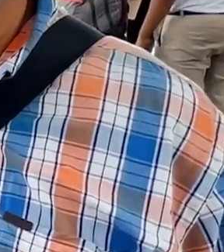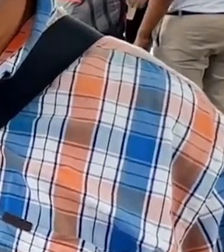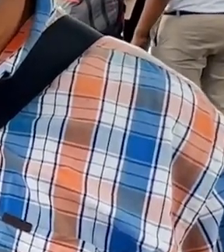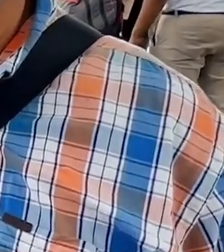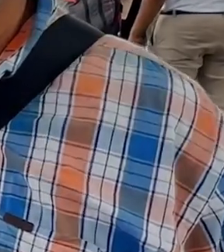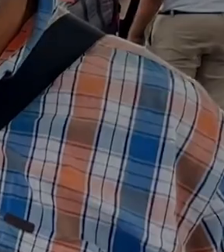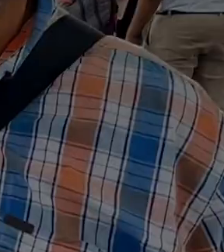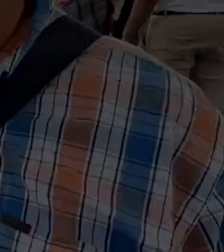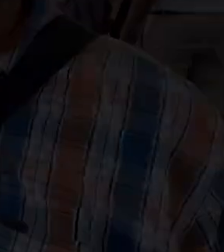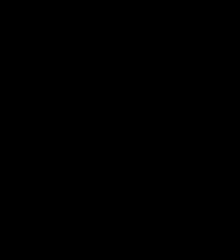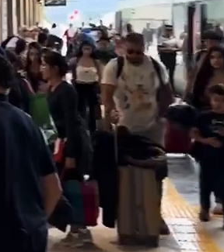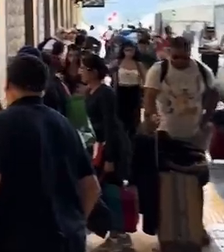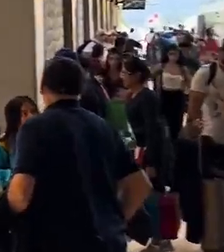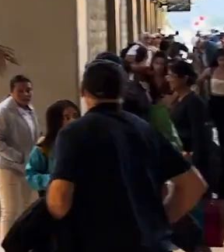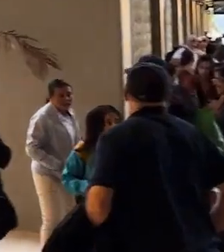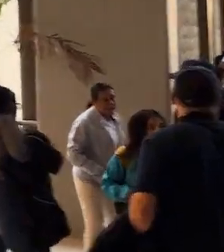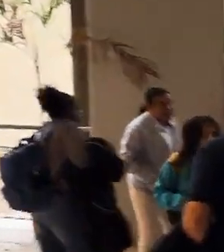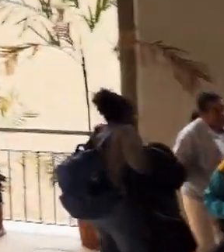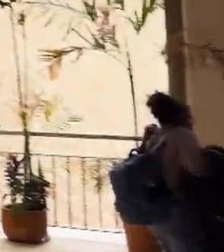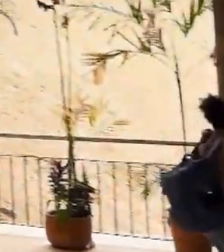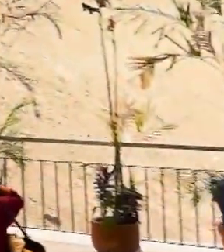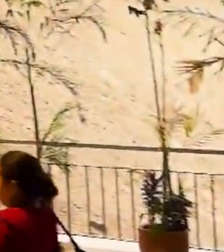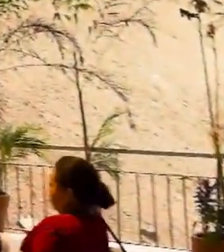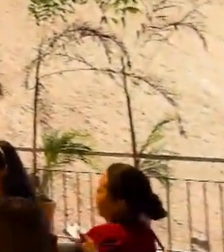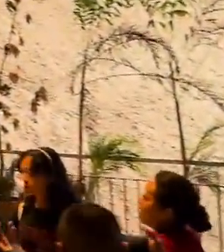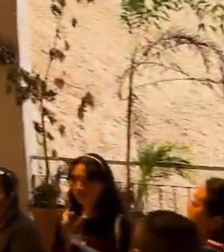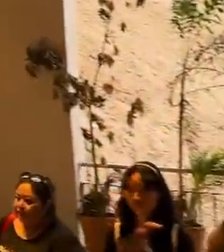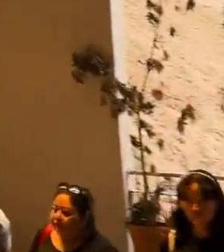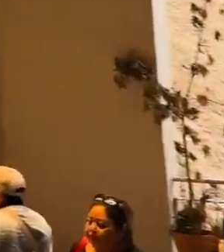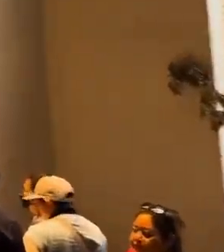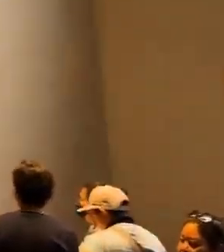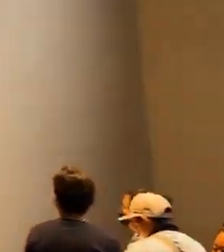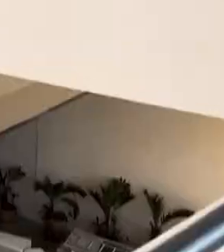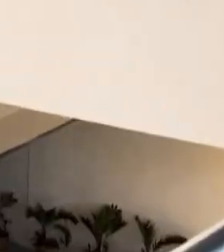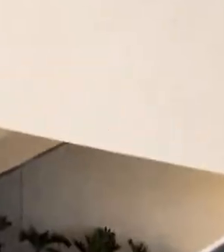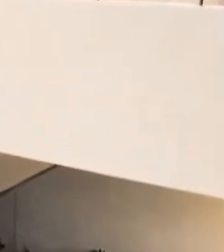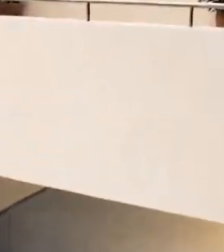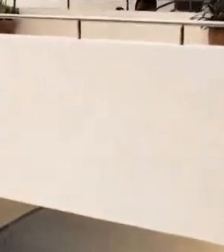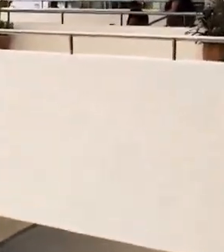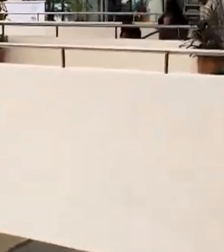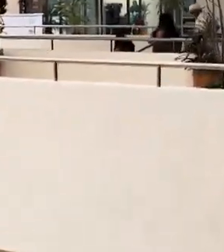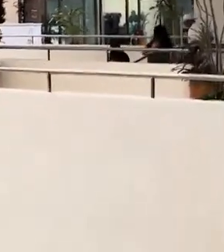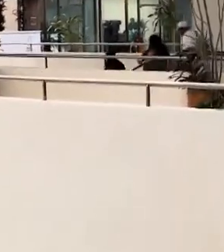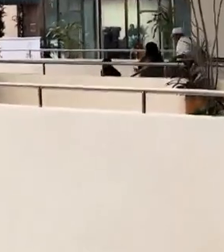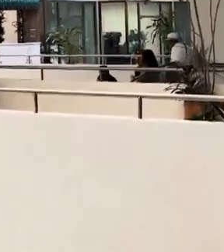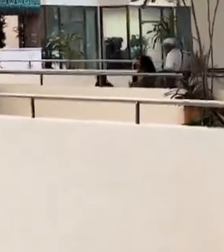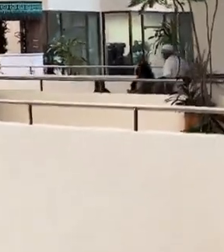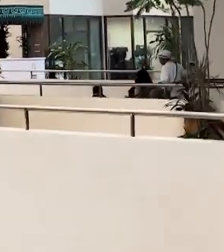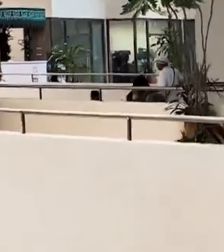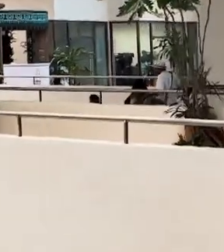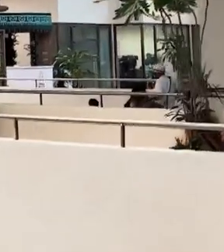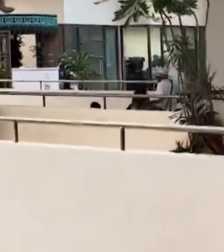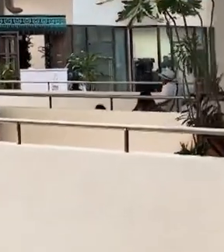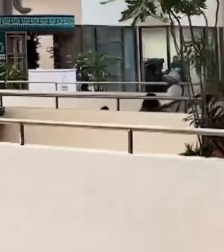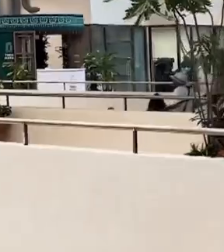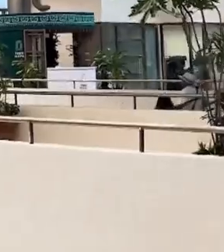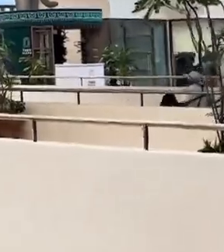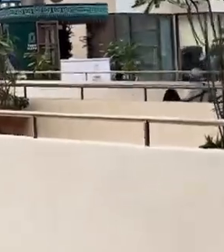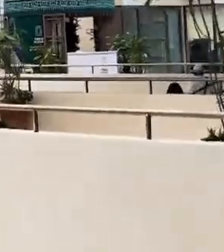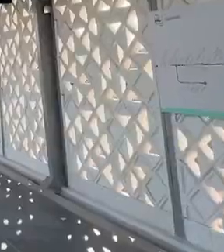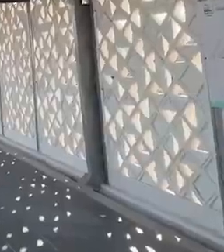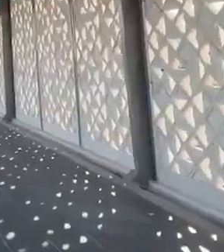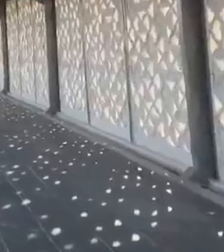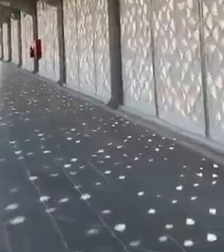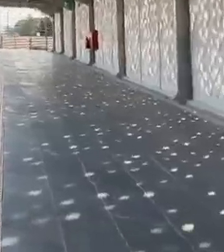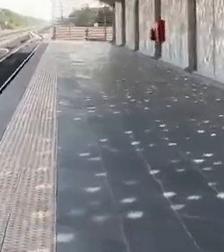súper emocionado, la verdad. A lo largo de las 22 estaciones que unen los estados de Chiapas, Campeche, Tabasco,